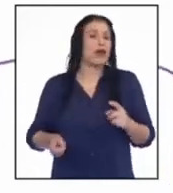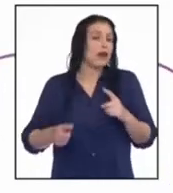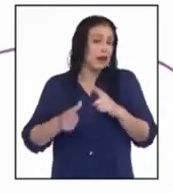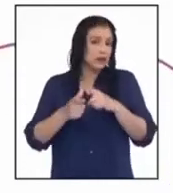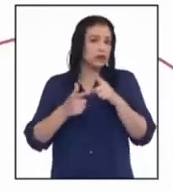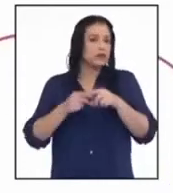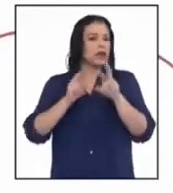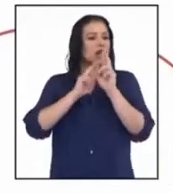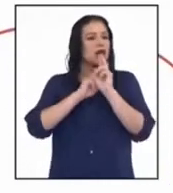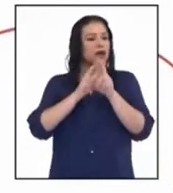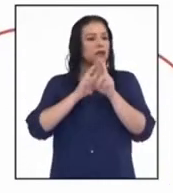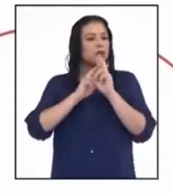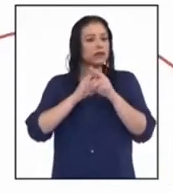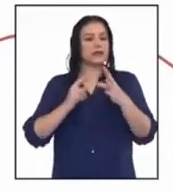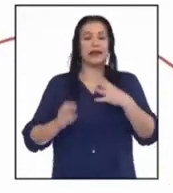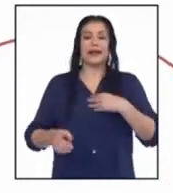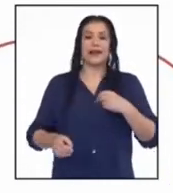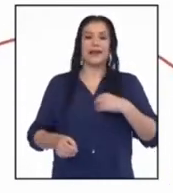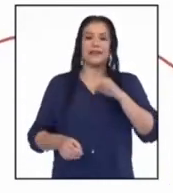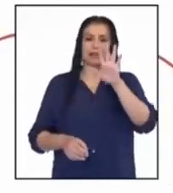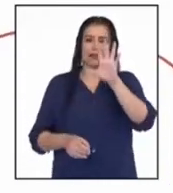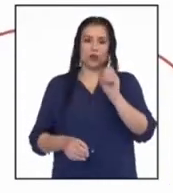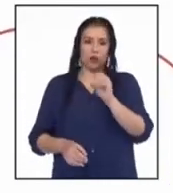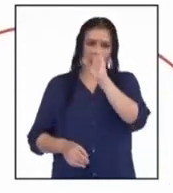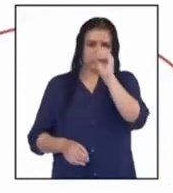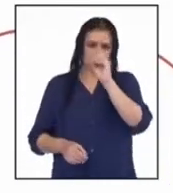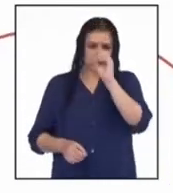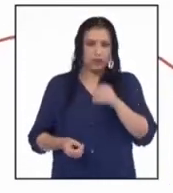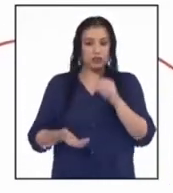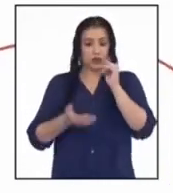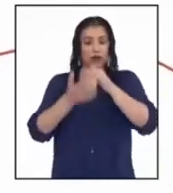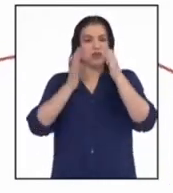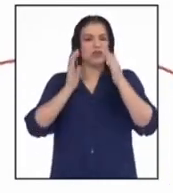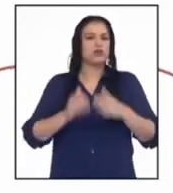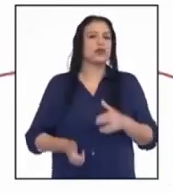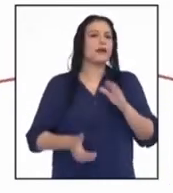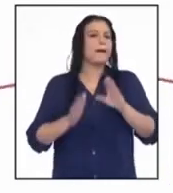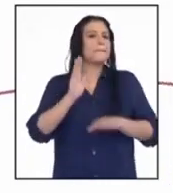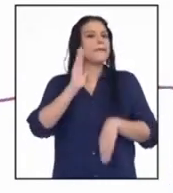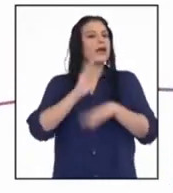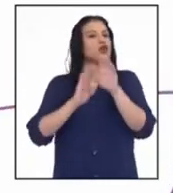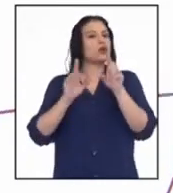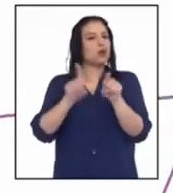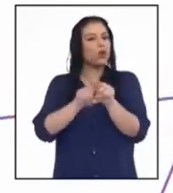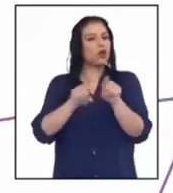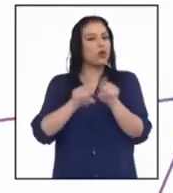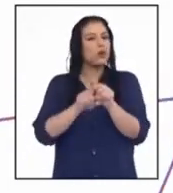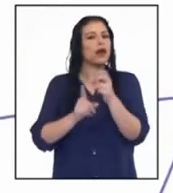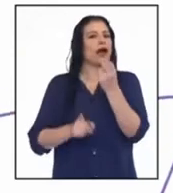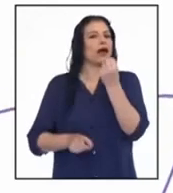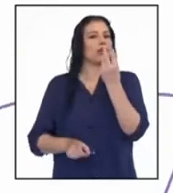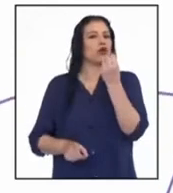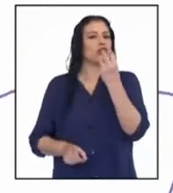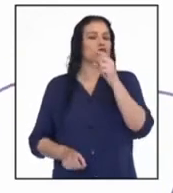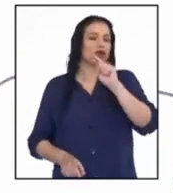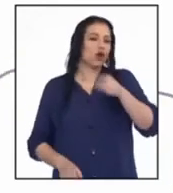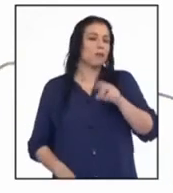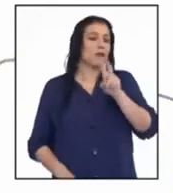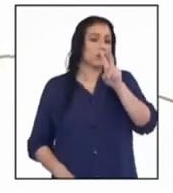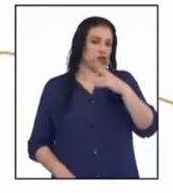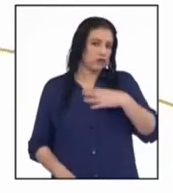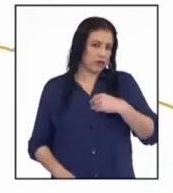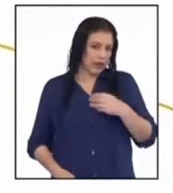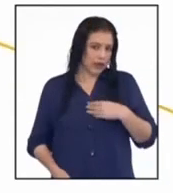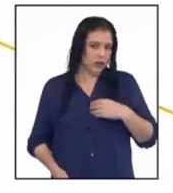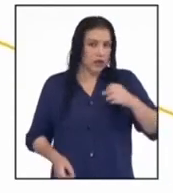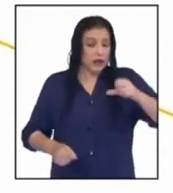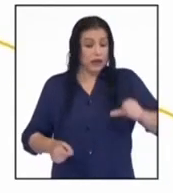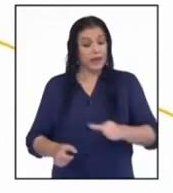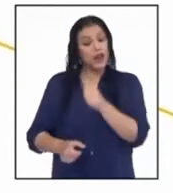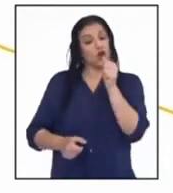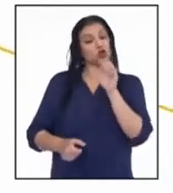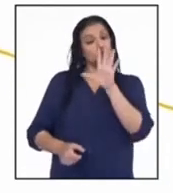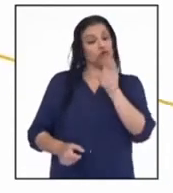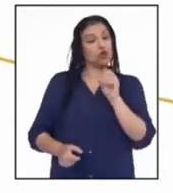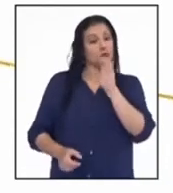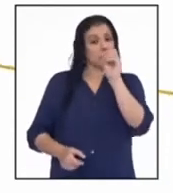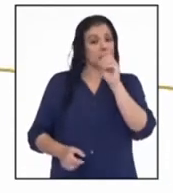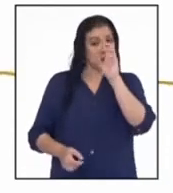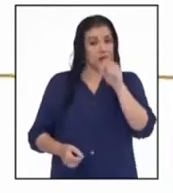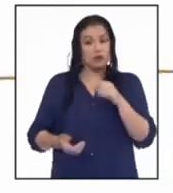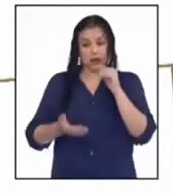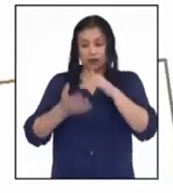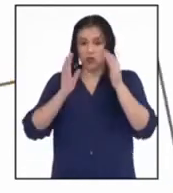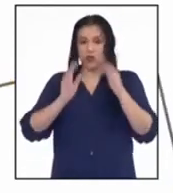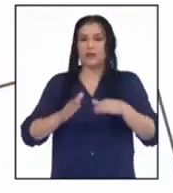Entonces, la respuesta es que la edad del 50% de los estudiantes es mayor o igual a 12,2 años y la del otro 50%